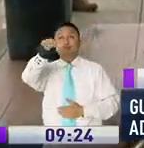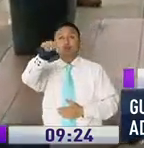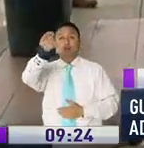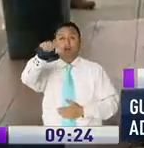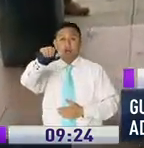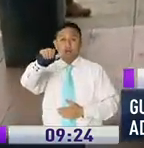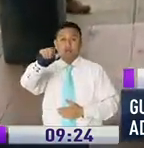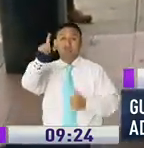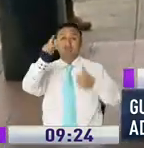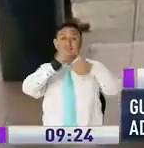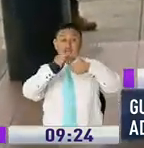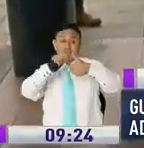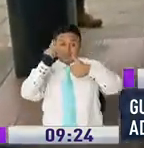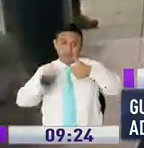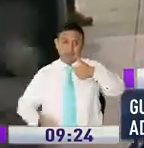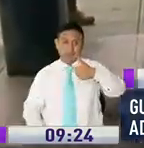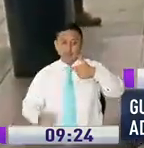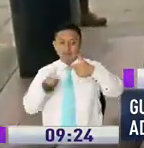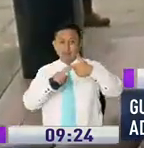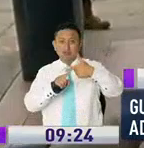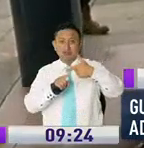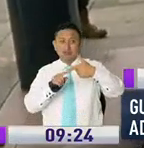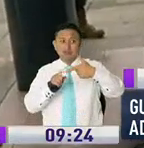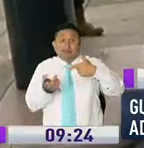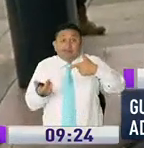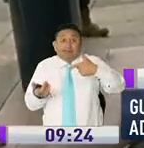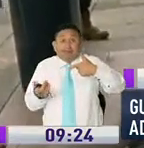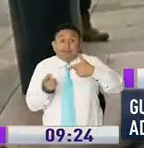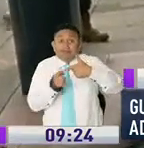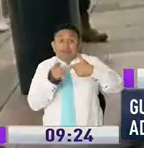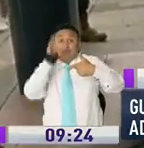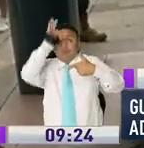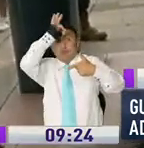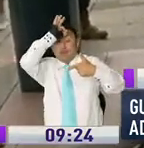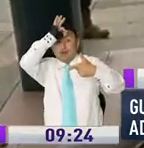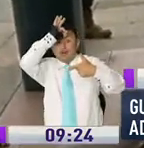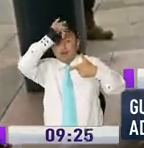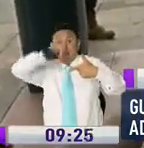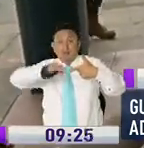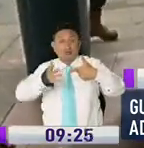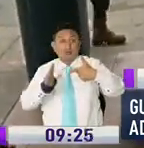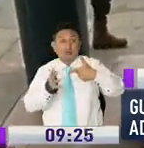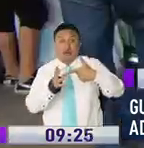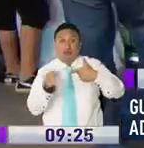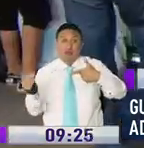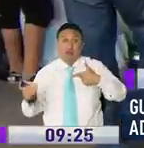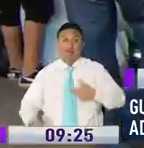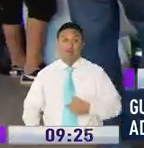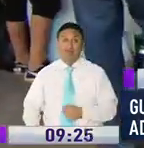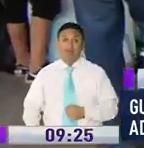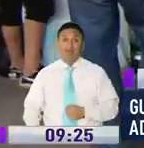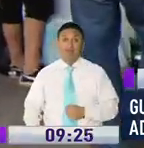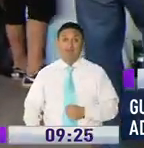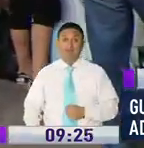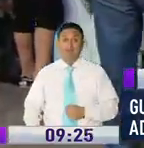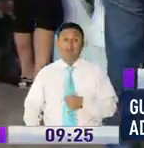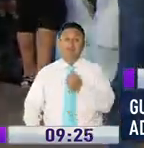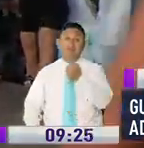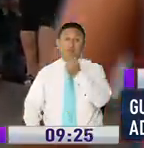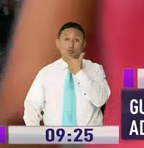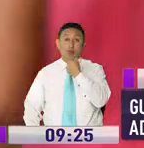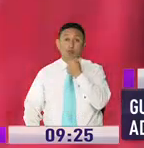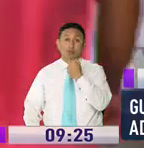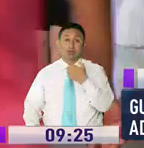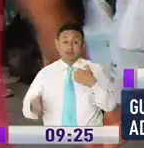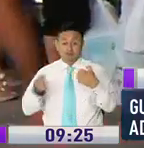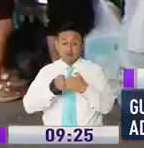solo para encontrar la una. ¿La otra? No saben, porque está terminado, está agotado. Ante la falta de medicinas e